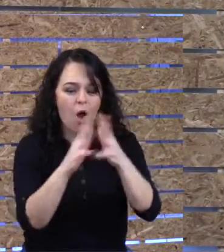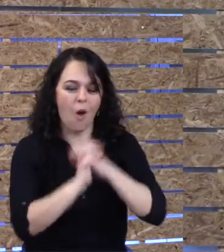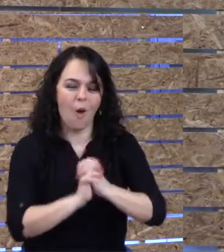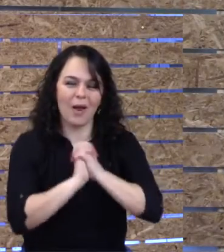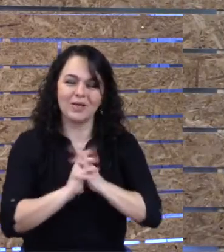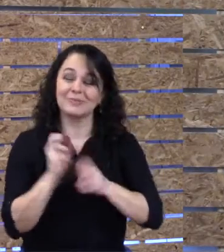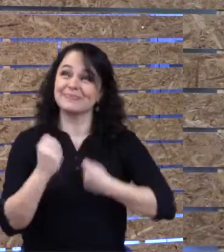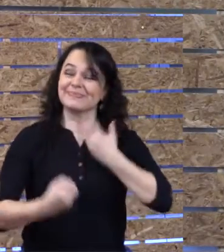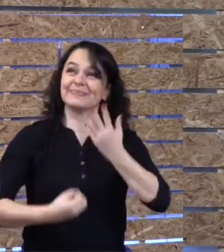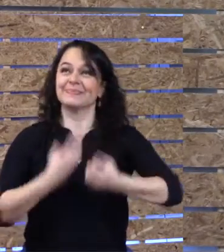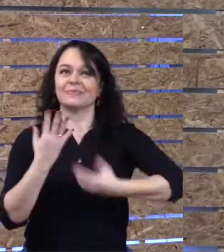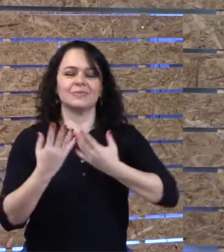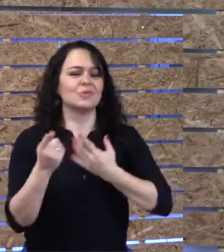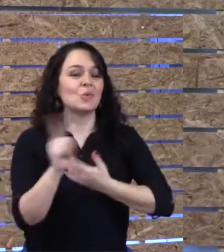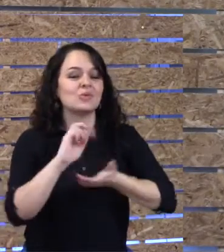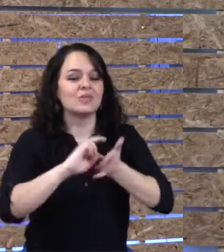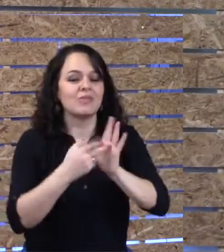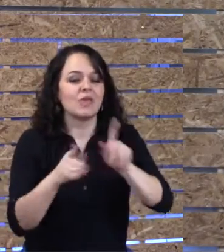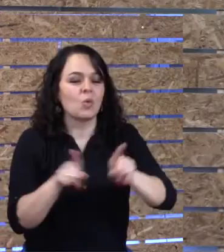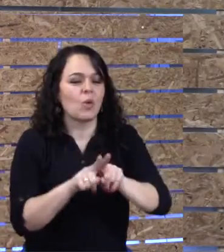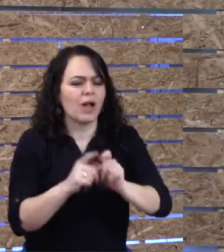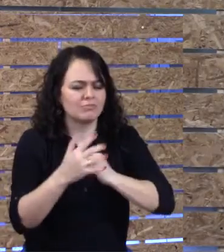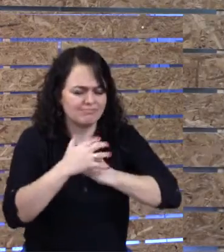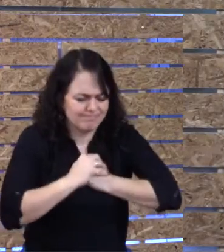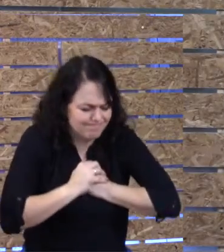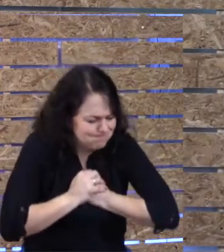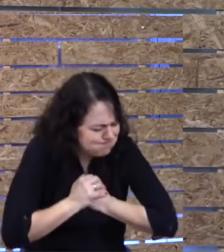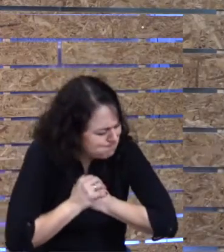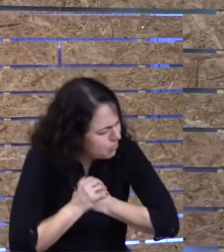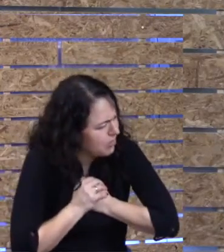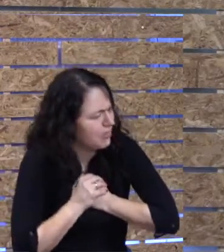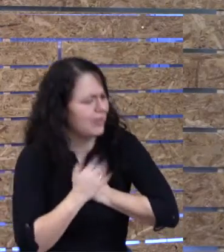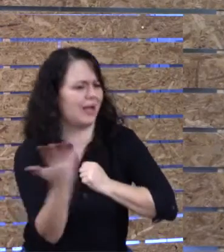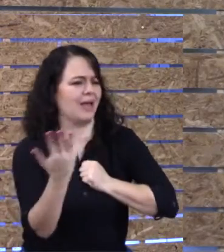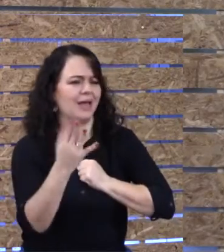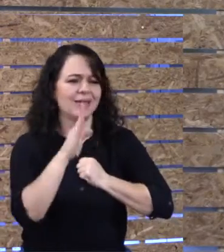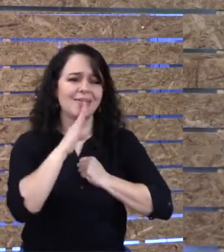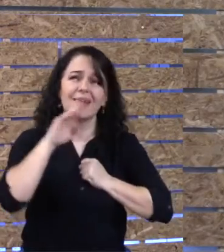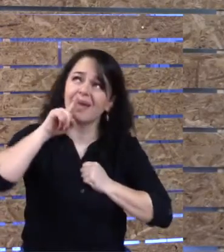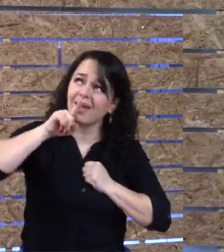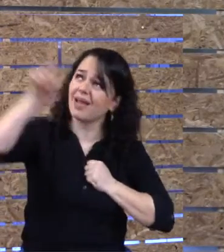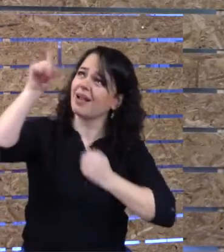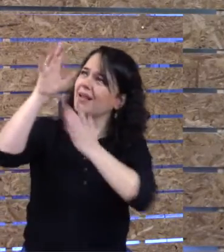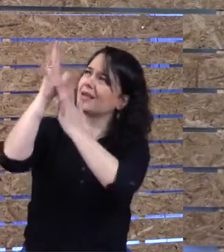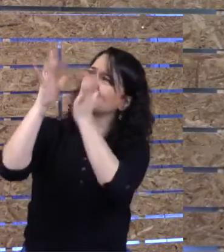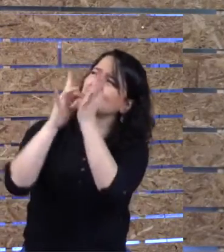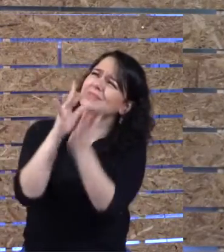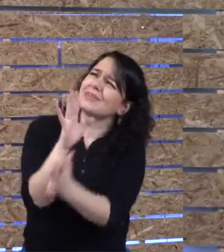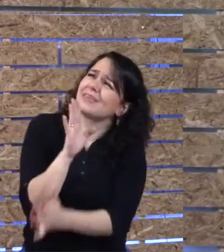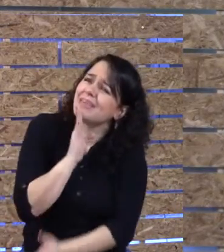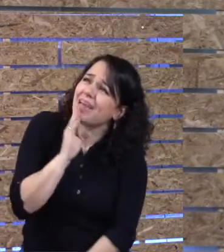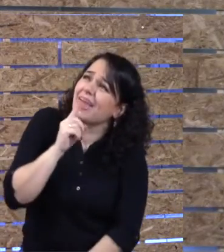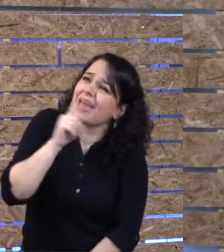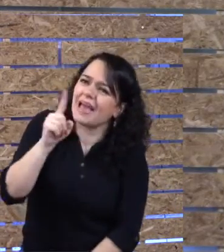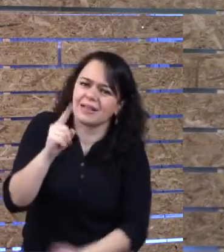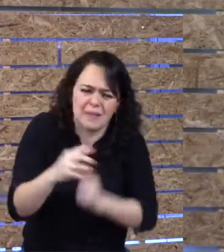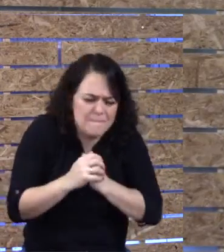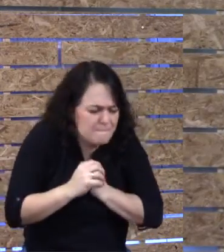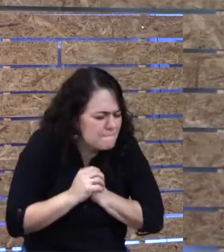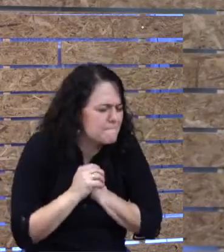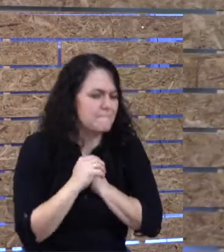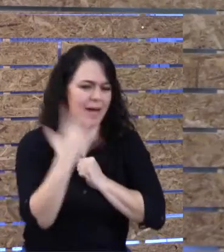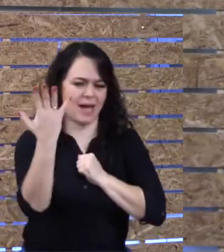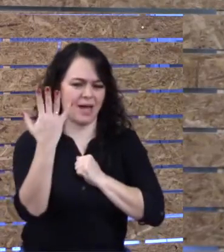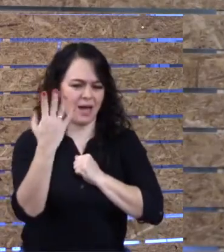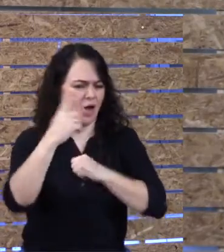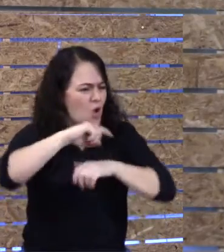quién es Jesucristo para él. Que desde el principio hasta el fin, noten que el salmo comienza en descanso y